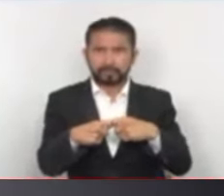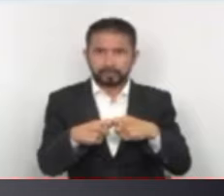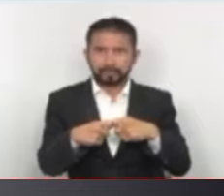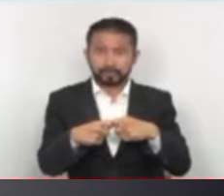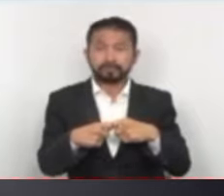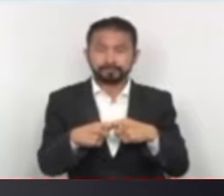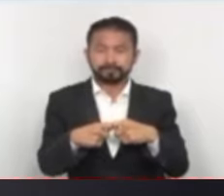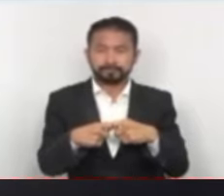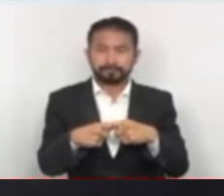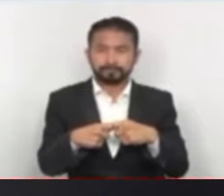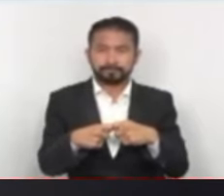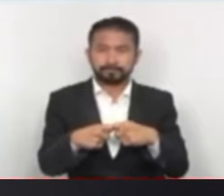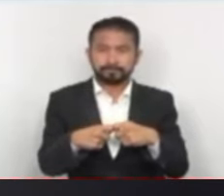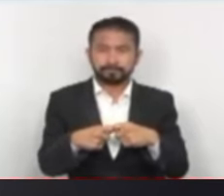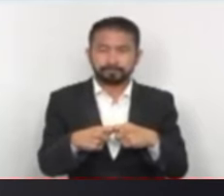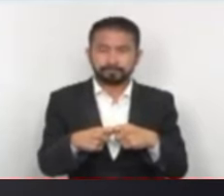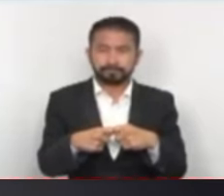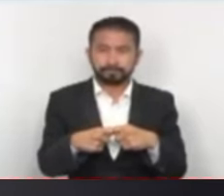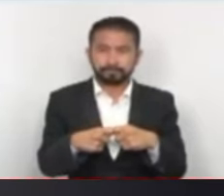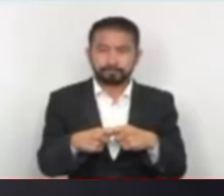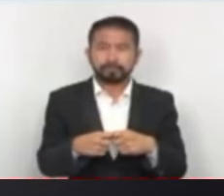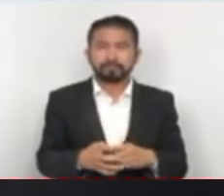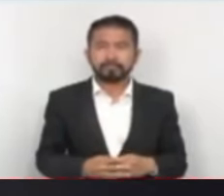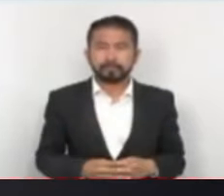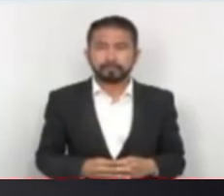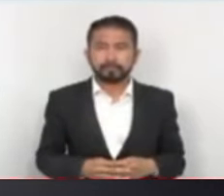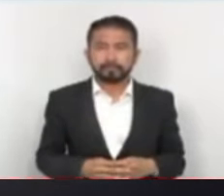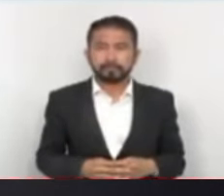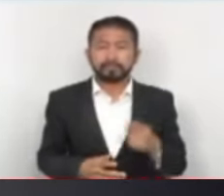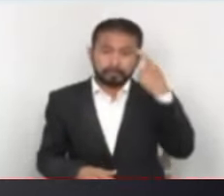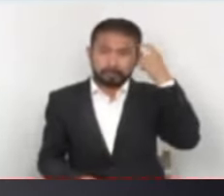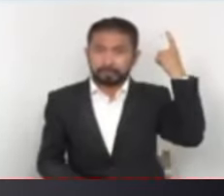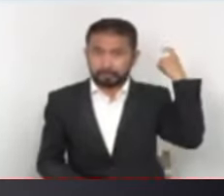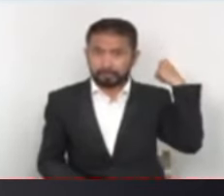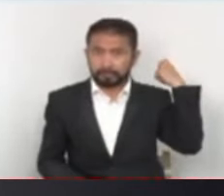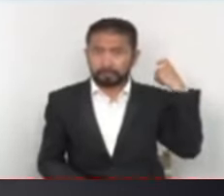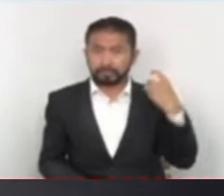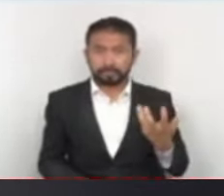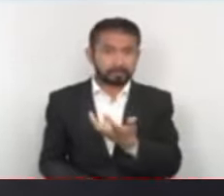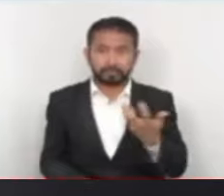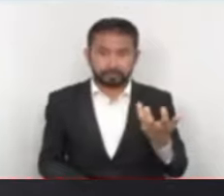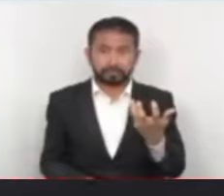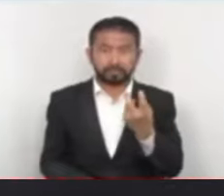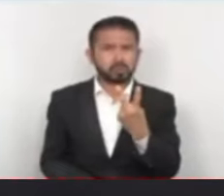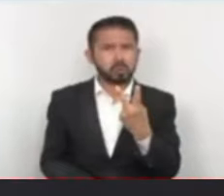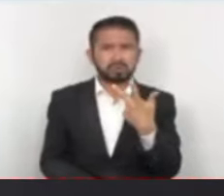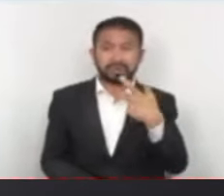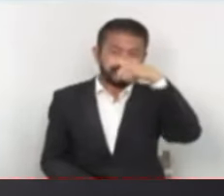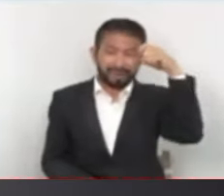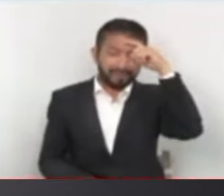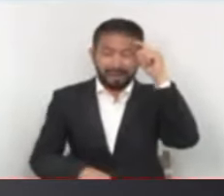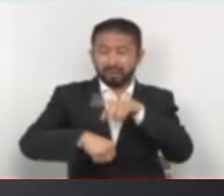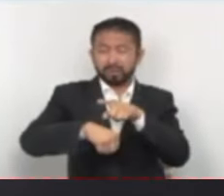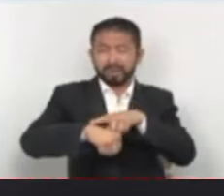la votación a través de manera electrónica. Acordémonos que ellos tienen 2, 3 trabajos